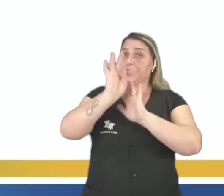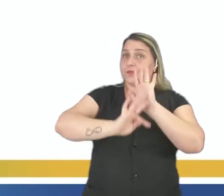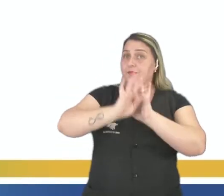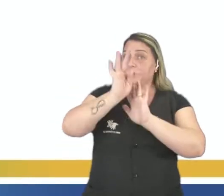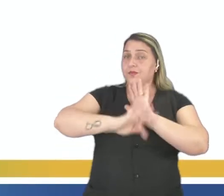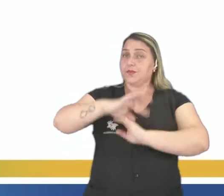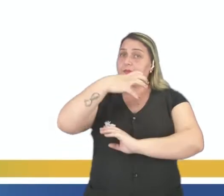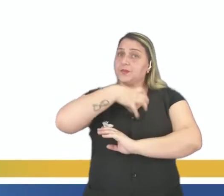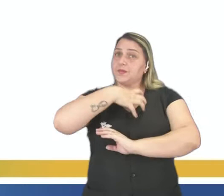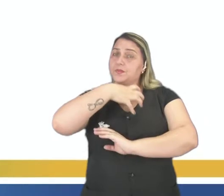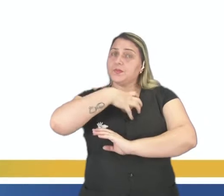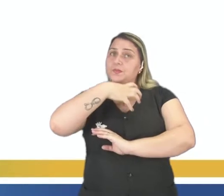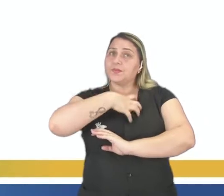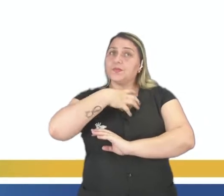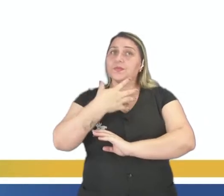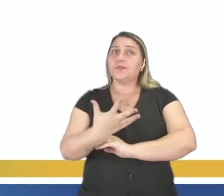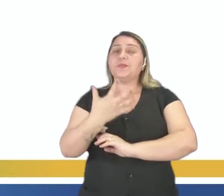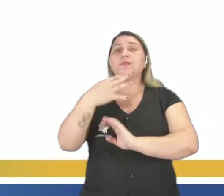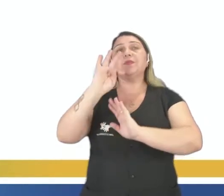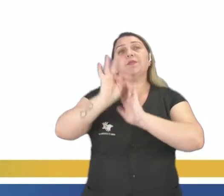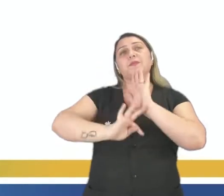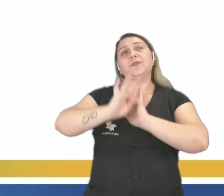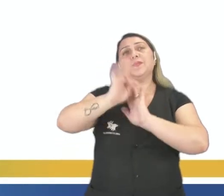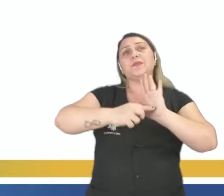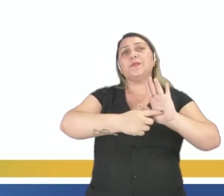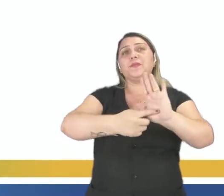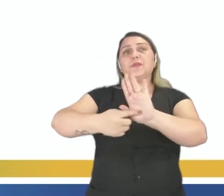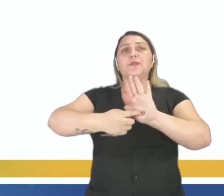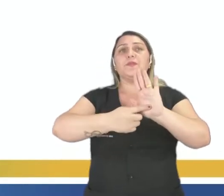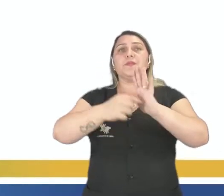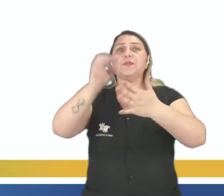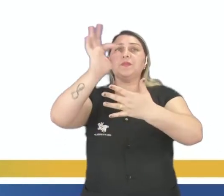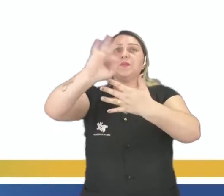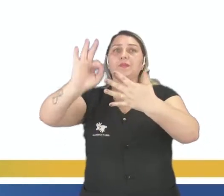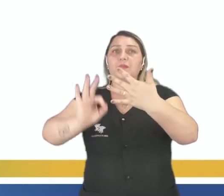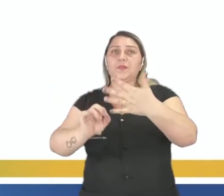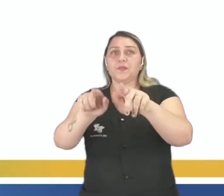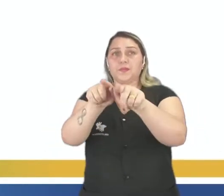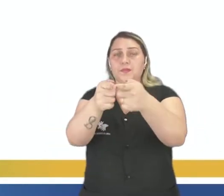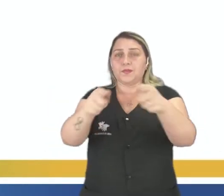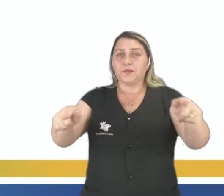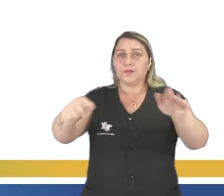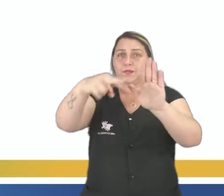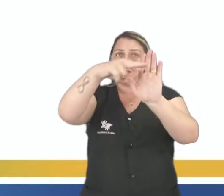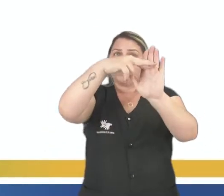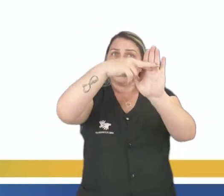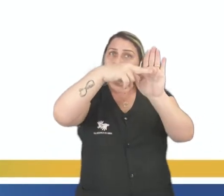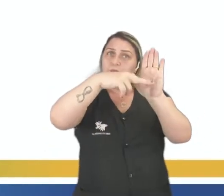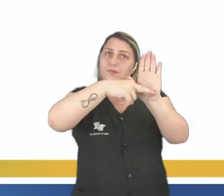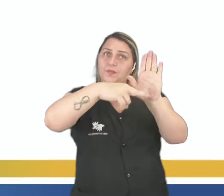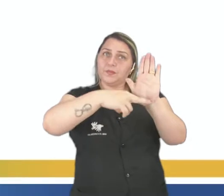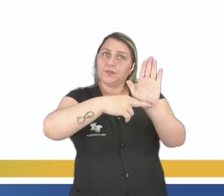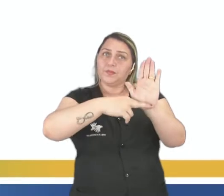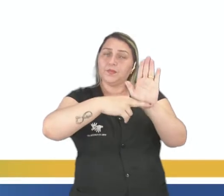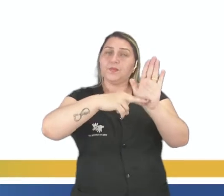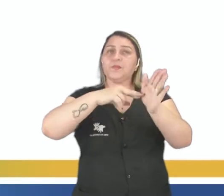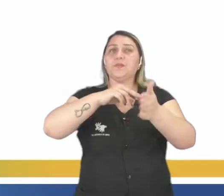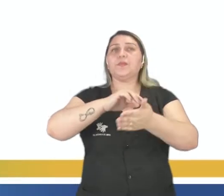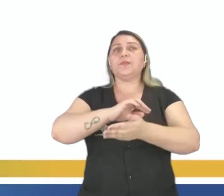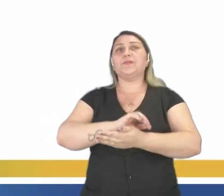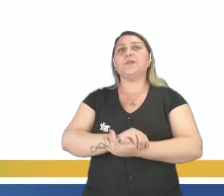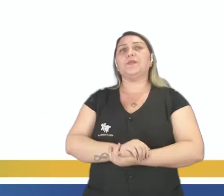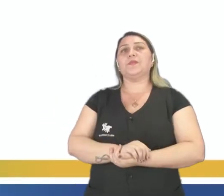la forma como el texto se presenta, cómo él